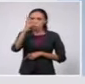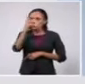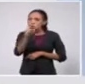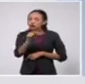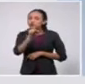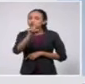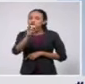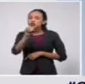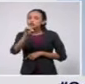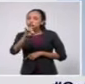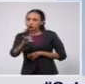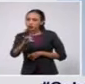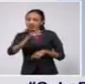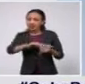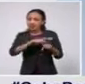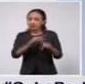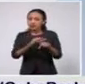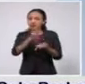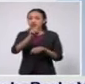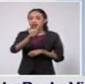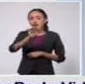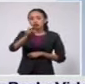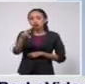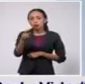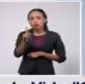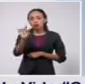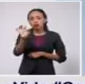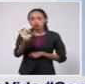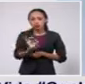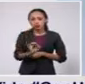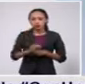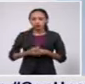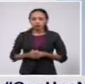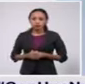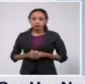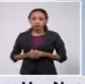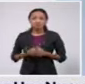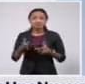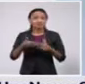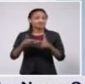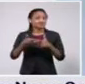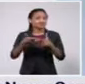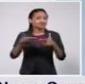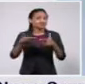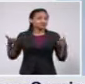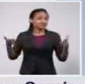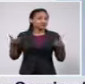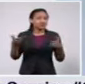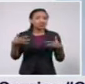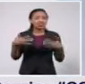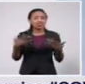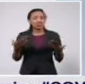el 14,1%. Y todavía más elevado el